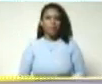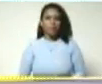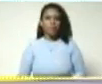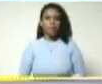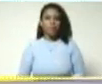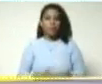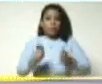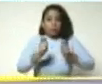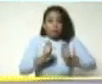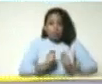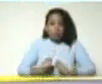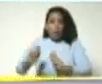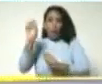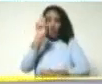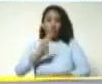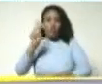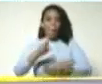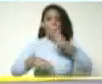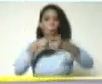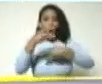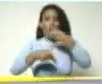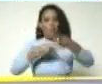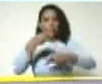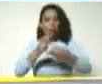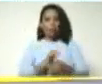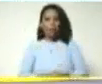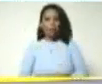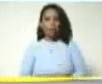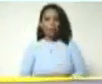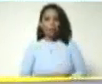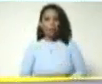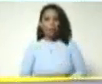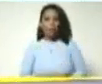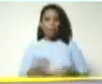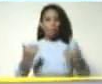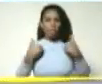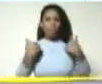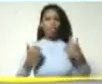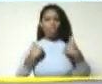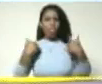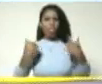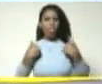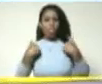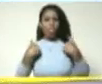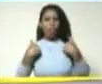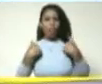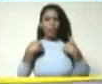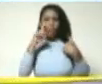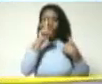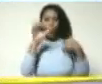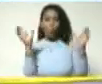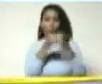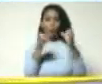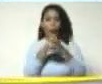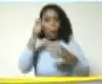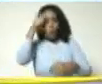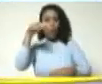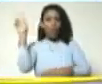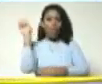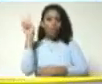tratando de utilizar políticamente el sufrir de un grupo de la población